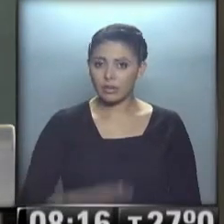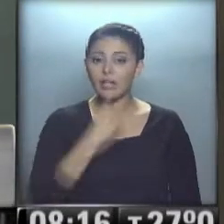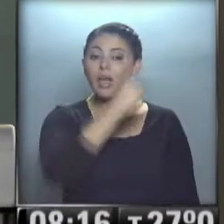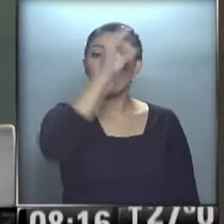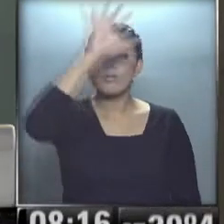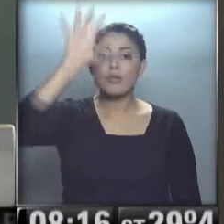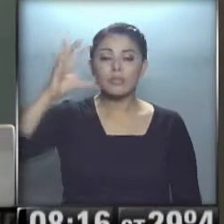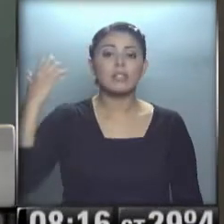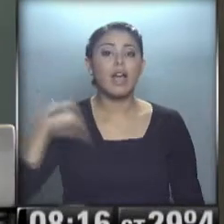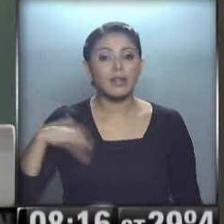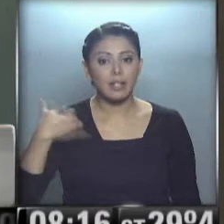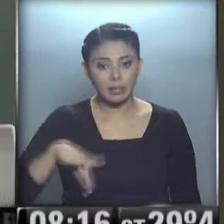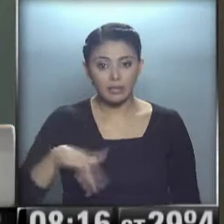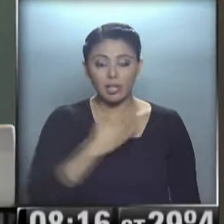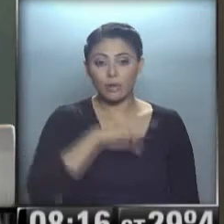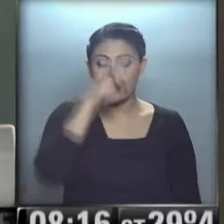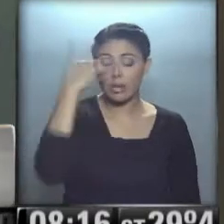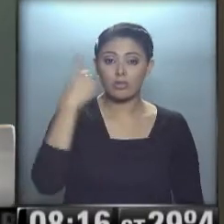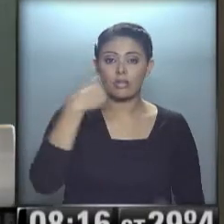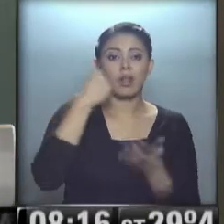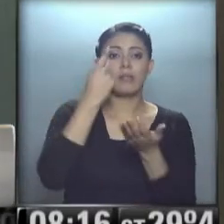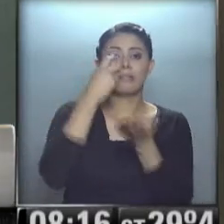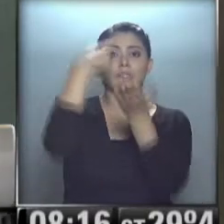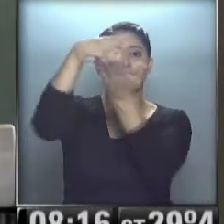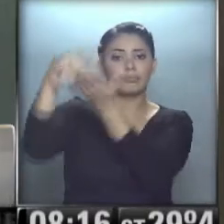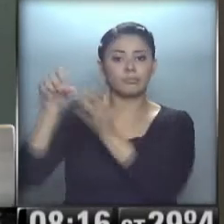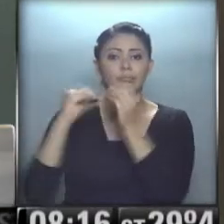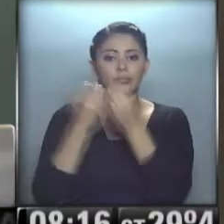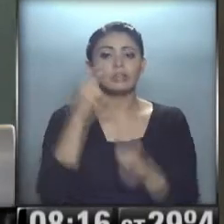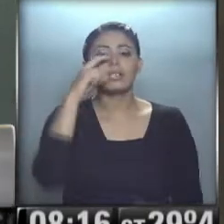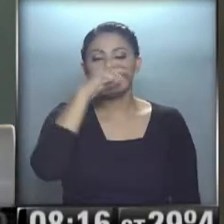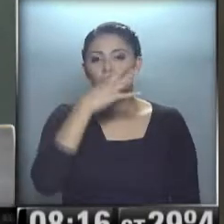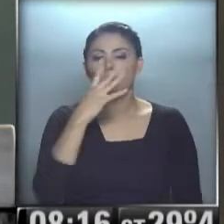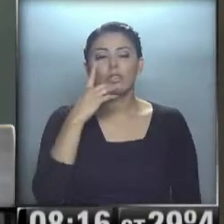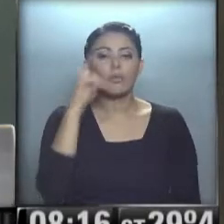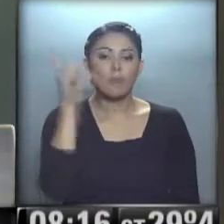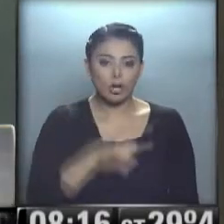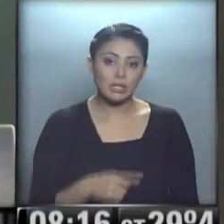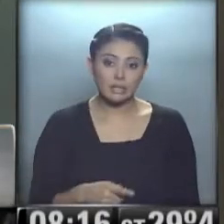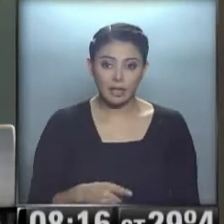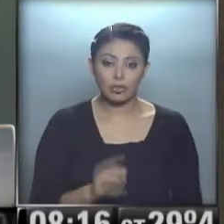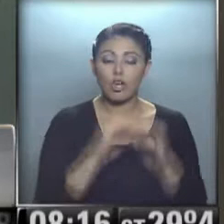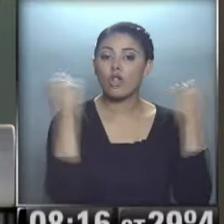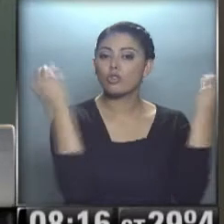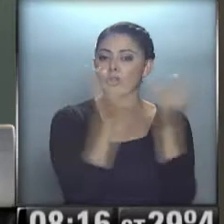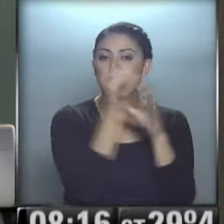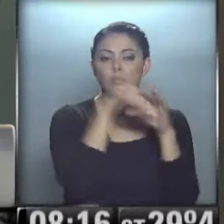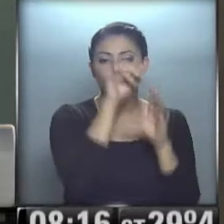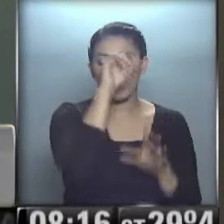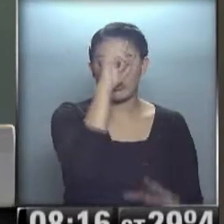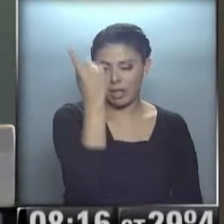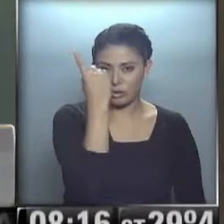provincias argentinas reciben en sus respectivas jurisdicciones el equivalente al 74% del presupuesto